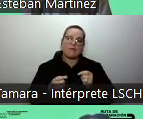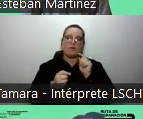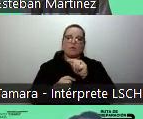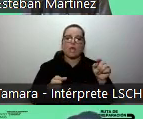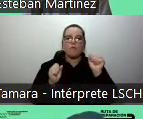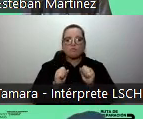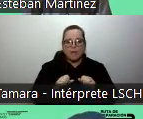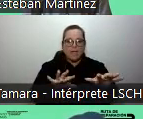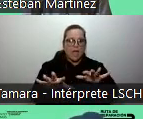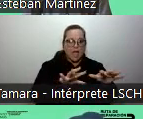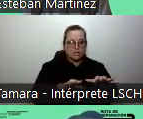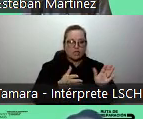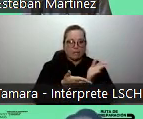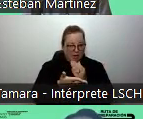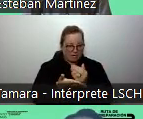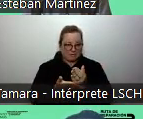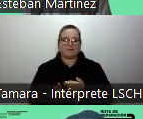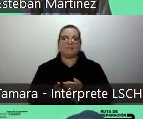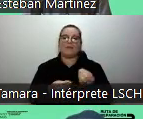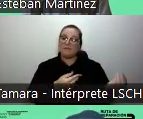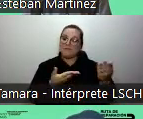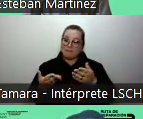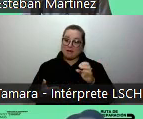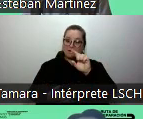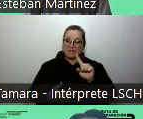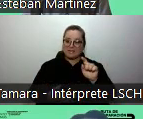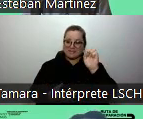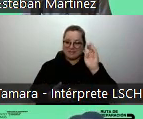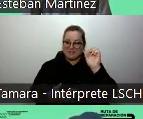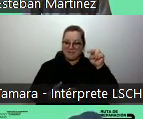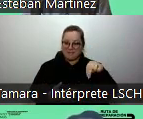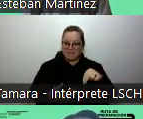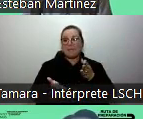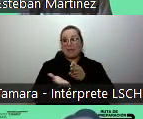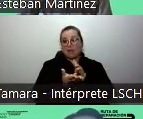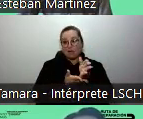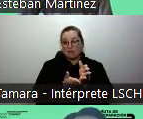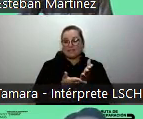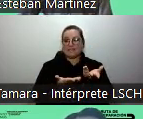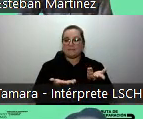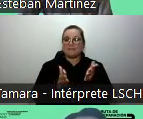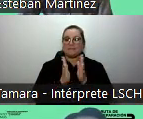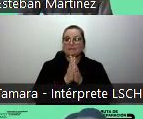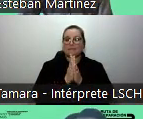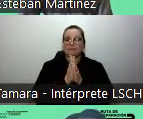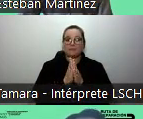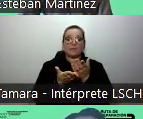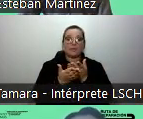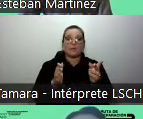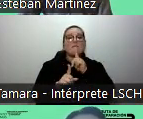acción estos planes bienvenido Esteban y para comenzar eh vamos a a